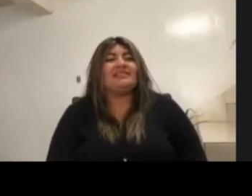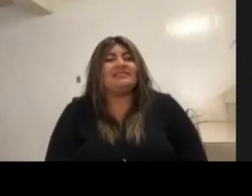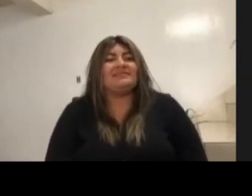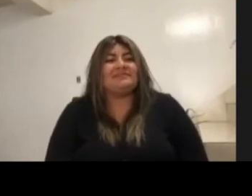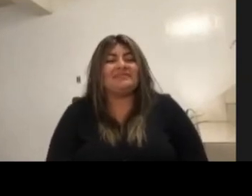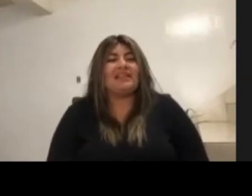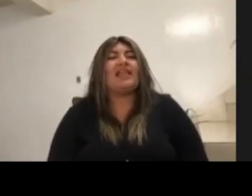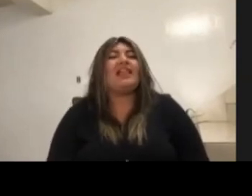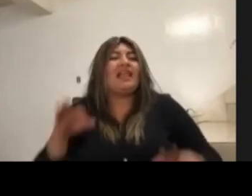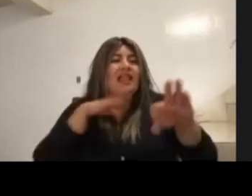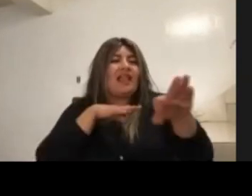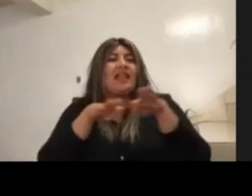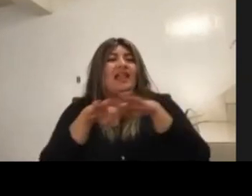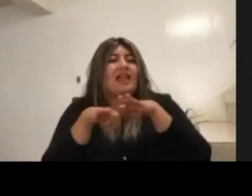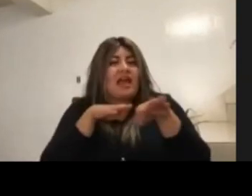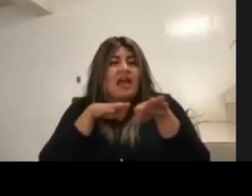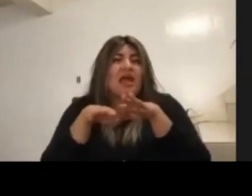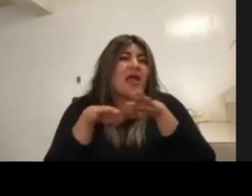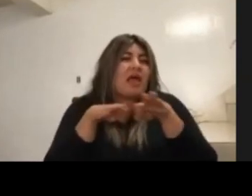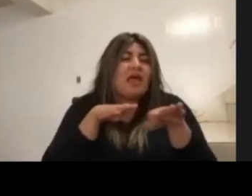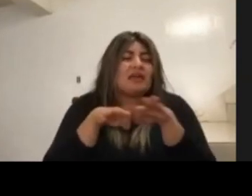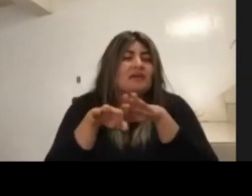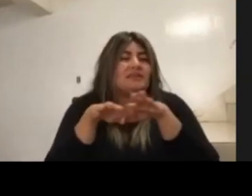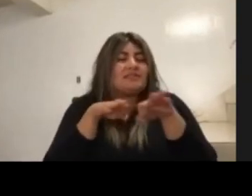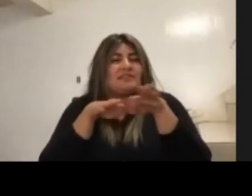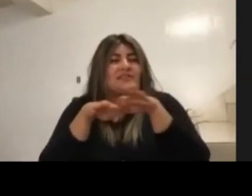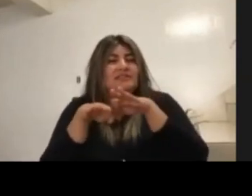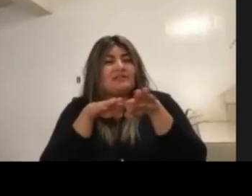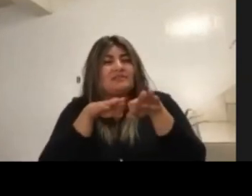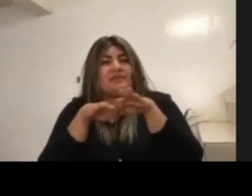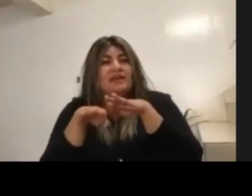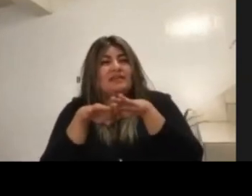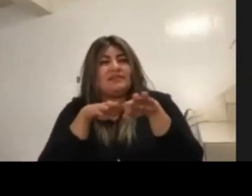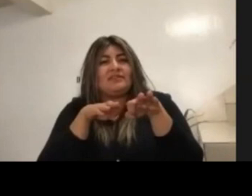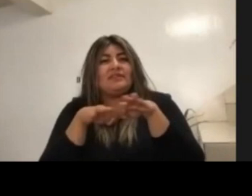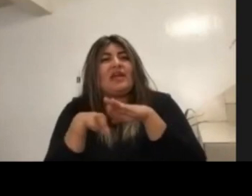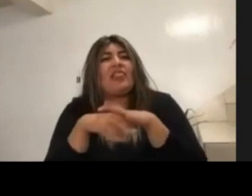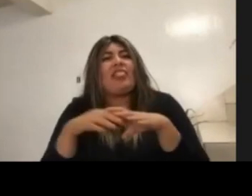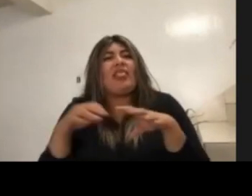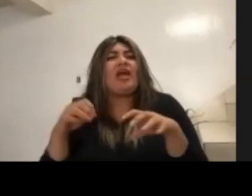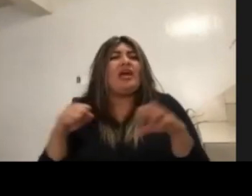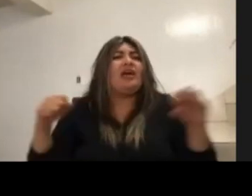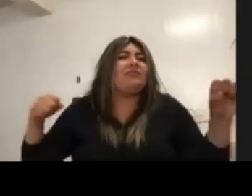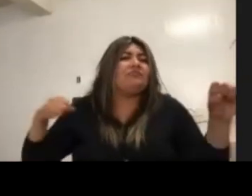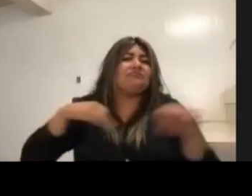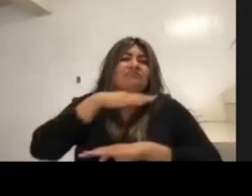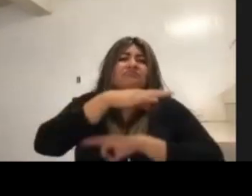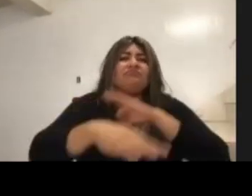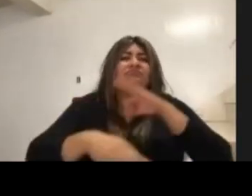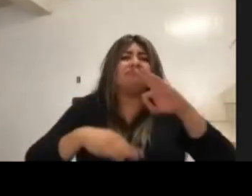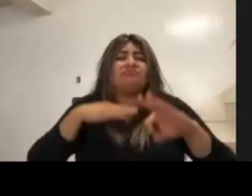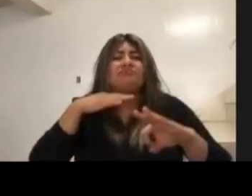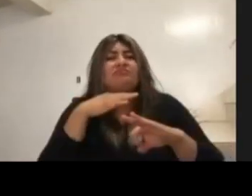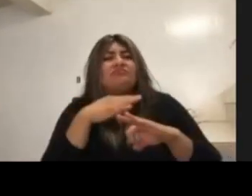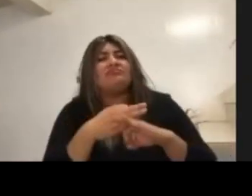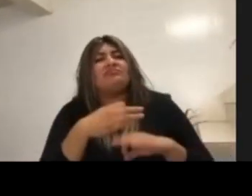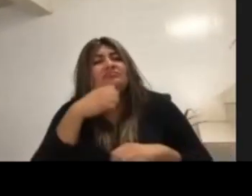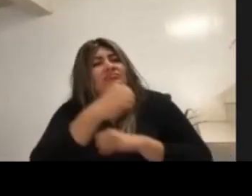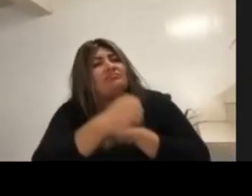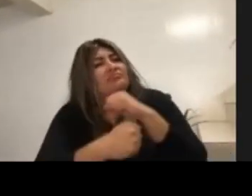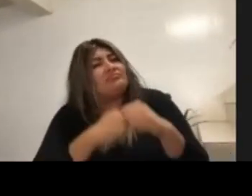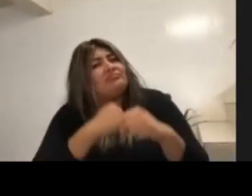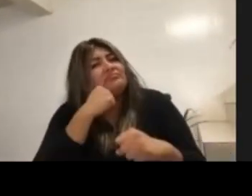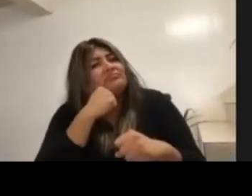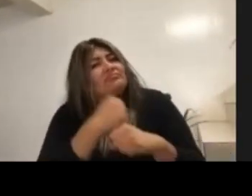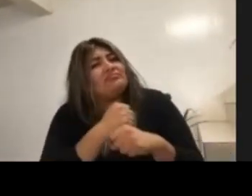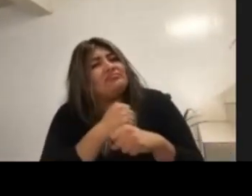porque este dos o tres niños tenían dificultad en esta comprensión. Se hace un mapa mental en donde los niños van